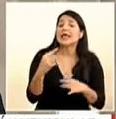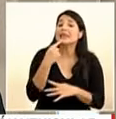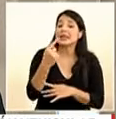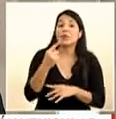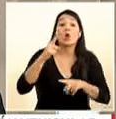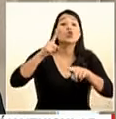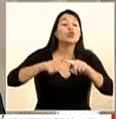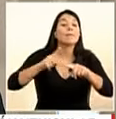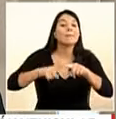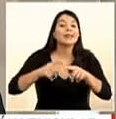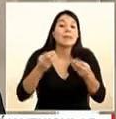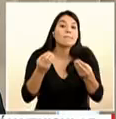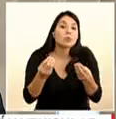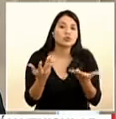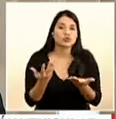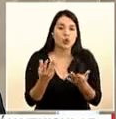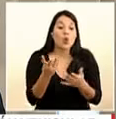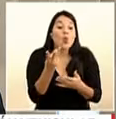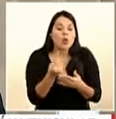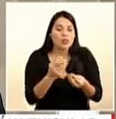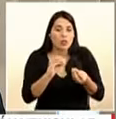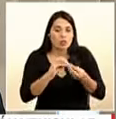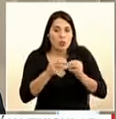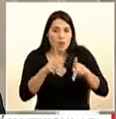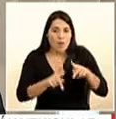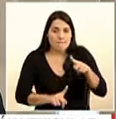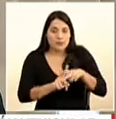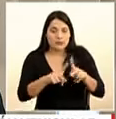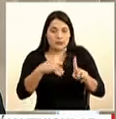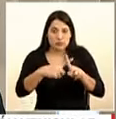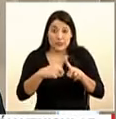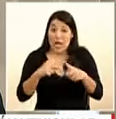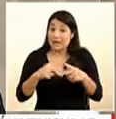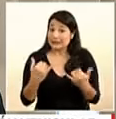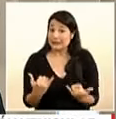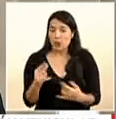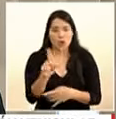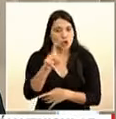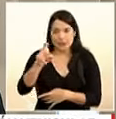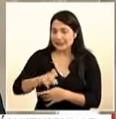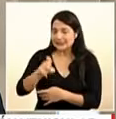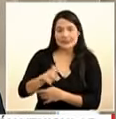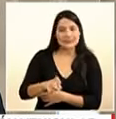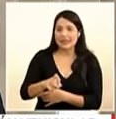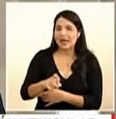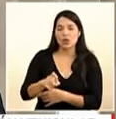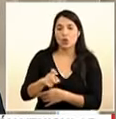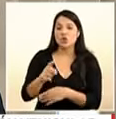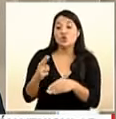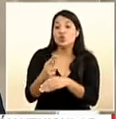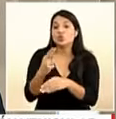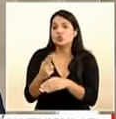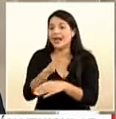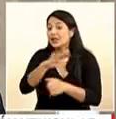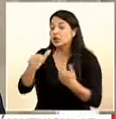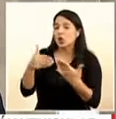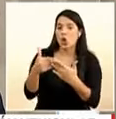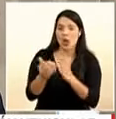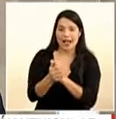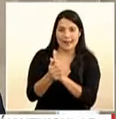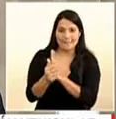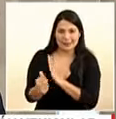de la evolución de los casos hasta el momento no hemos requerido aplicar la capacidad que tenemos al día de hoy a nivel público que